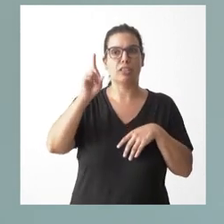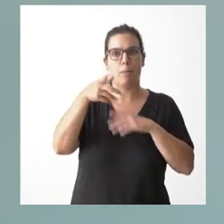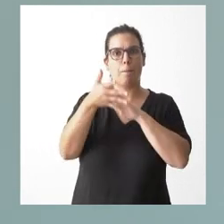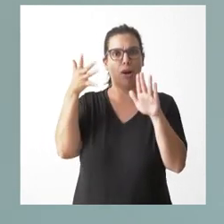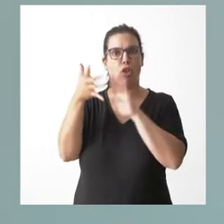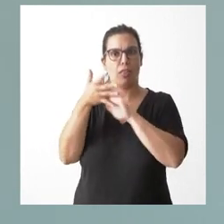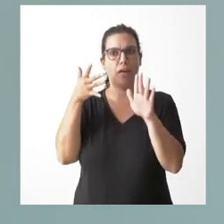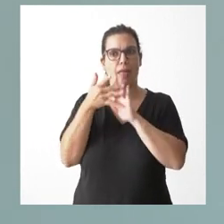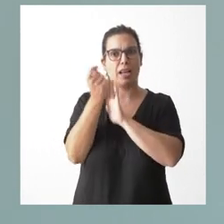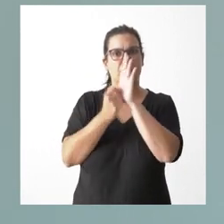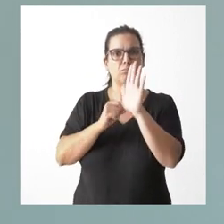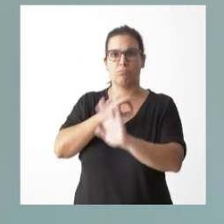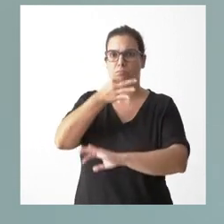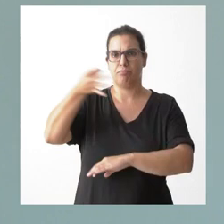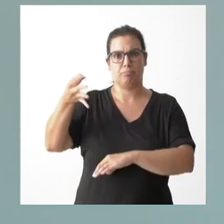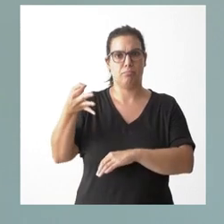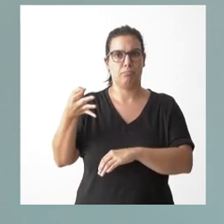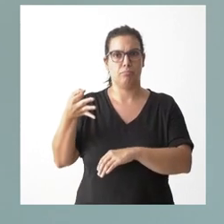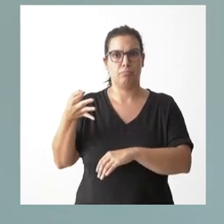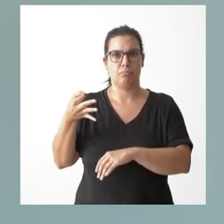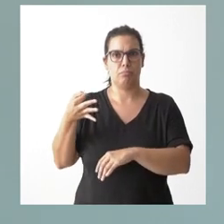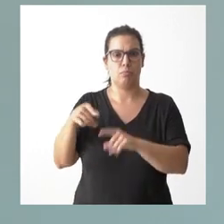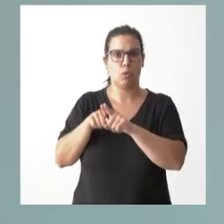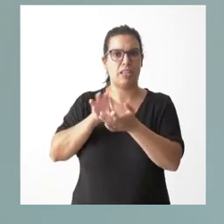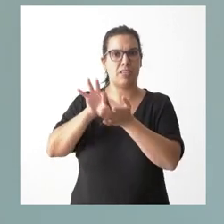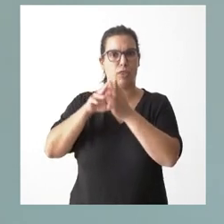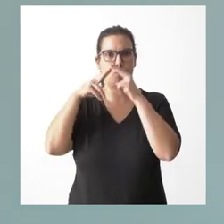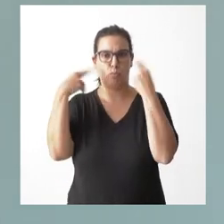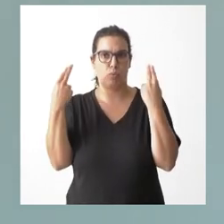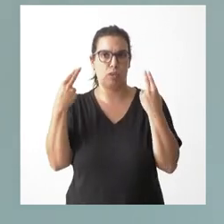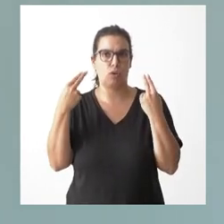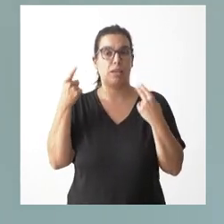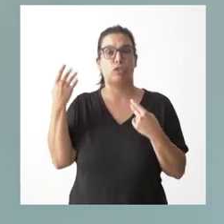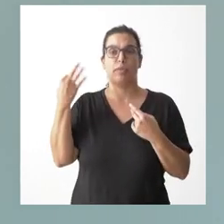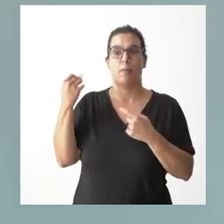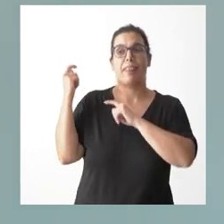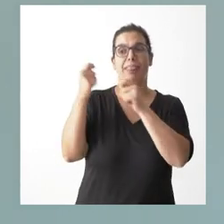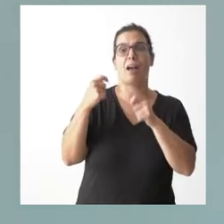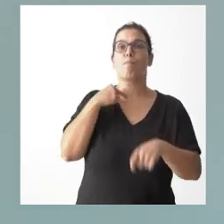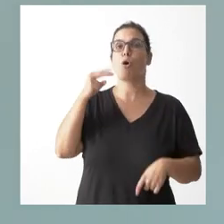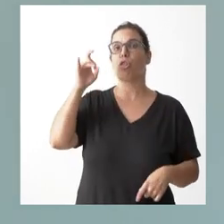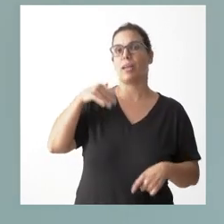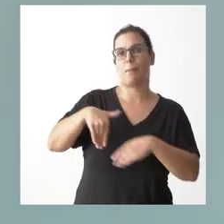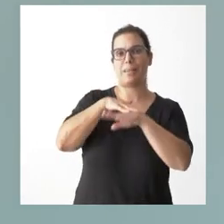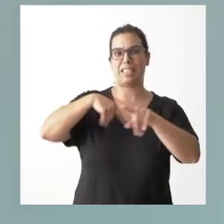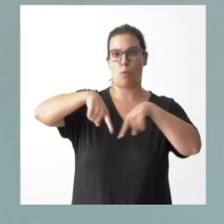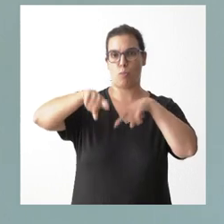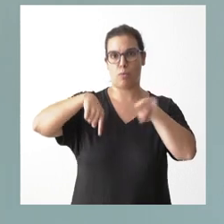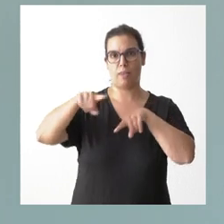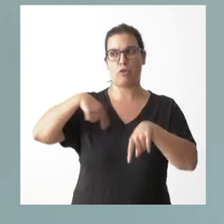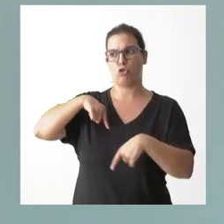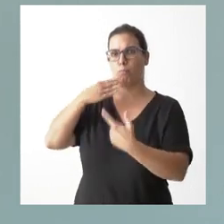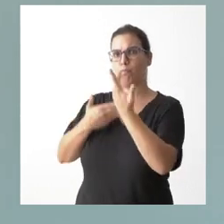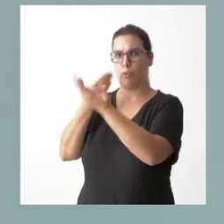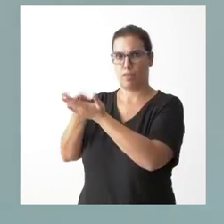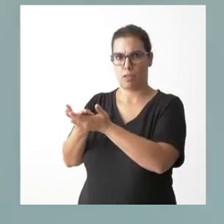adecuadas para obtener la calificación de la obligación del servicio público, algo que corresponde al Ministerio de Movilidad, que le estamos exigiendo desde la